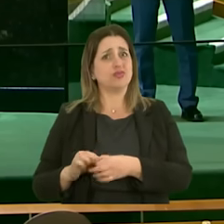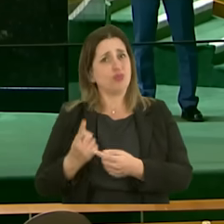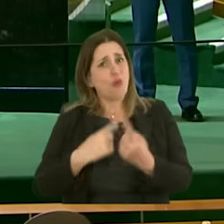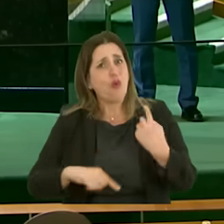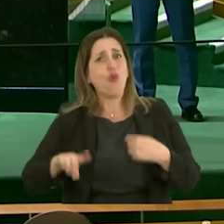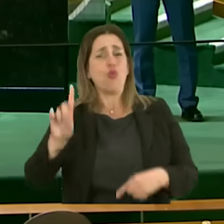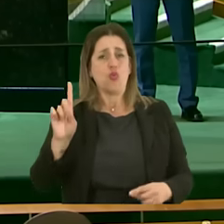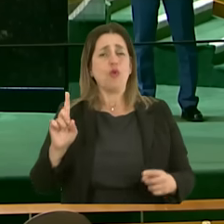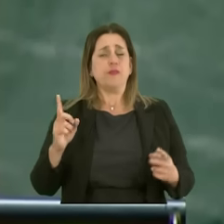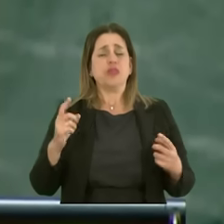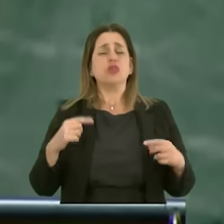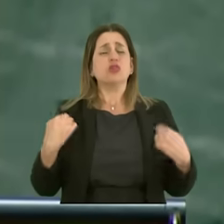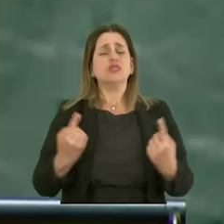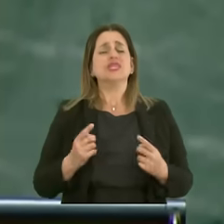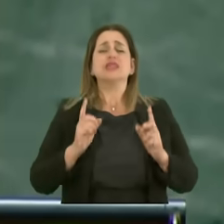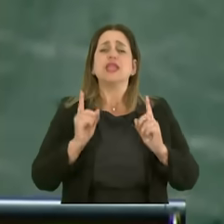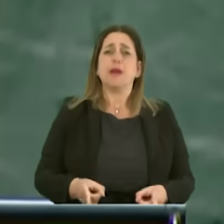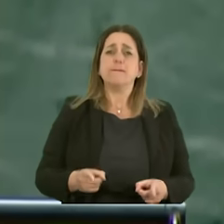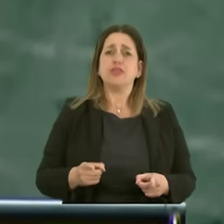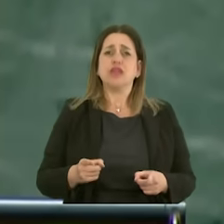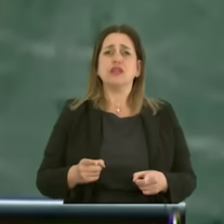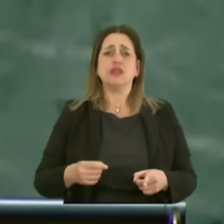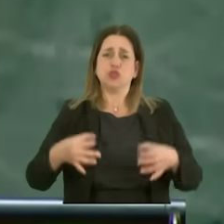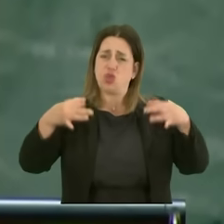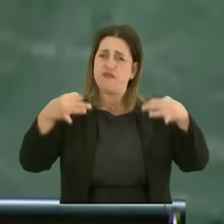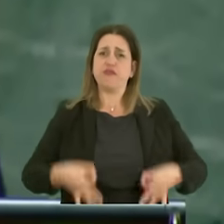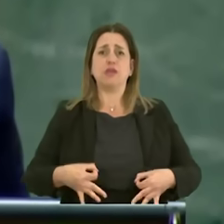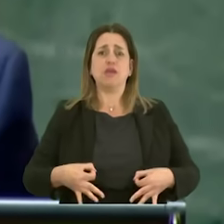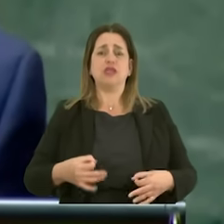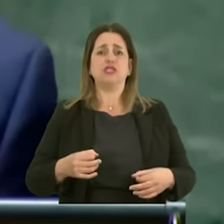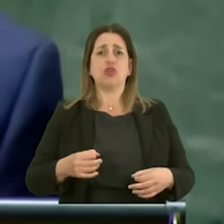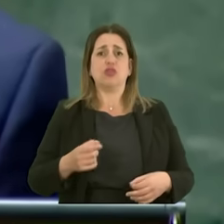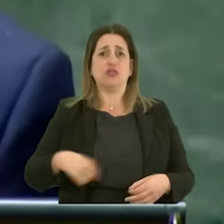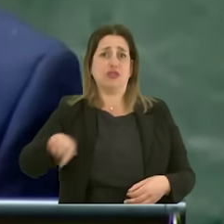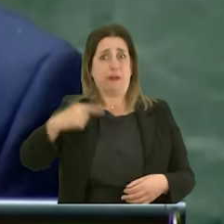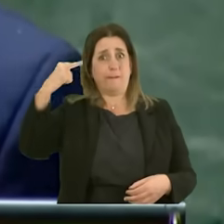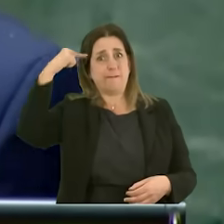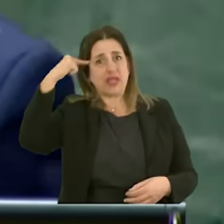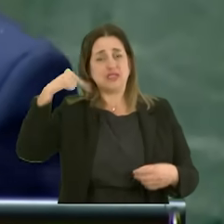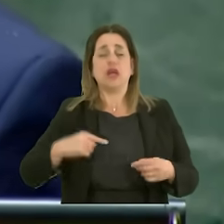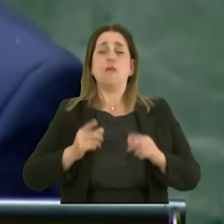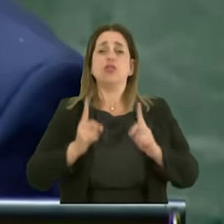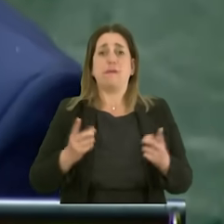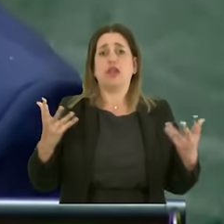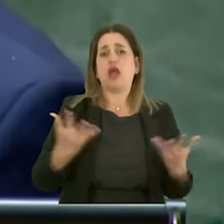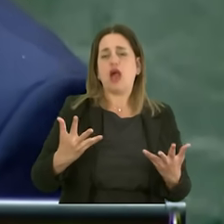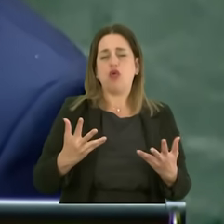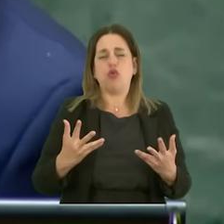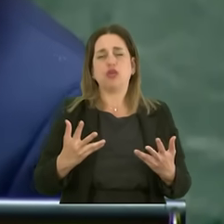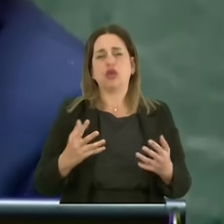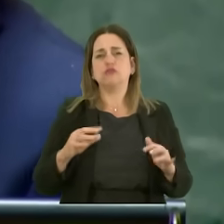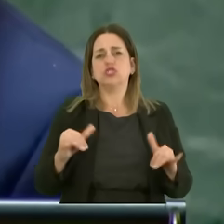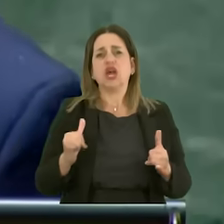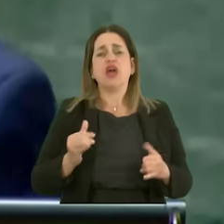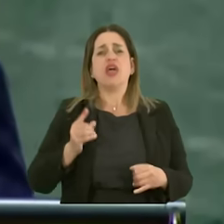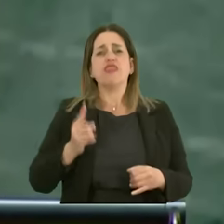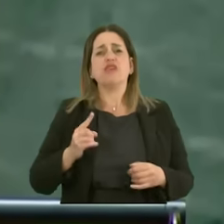percatado con lo cual además de ser una afirmación de sentido común yo creo que a esta altura funciona